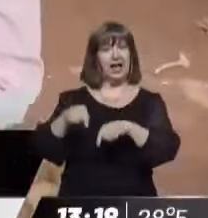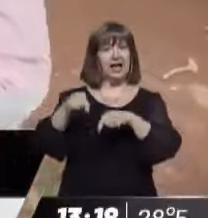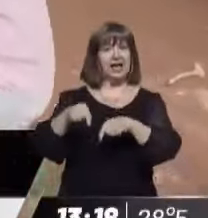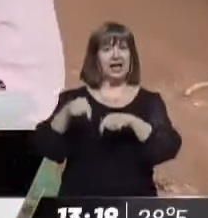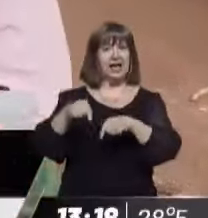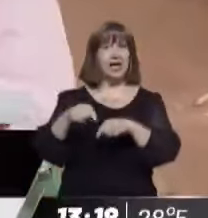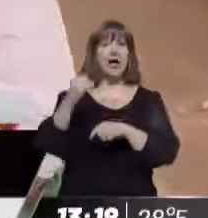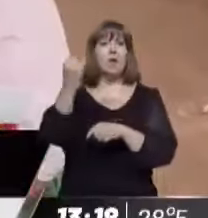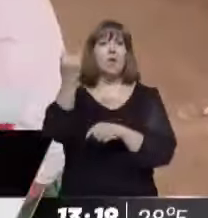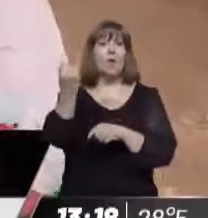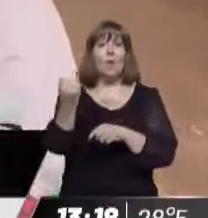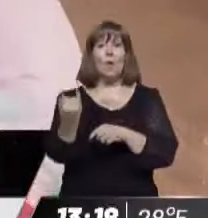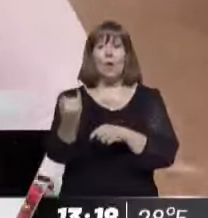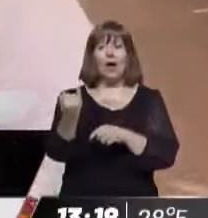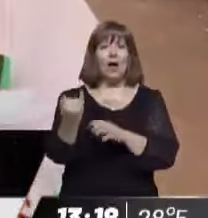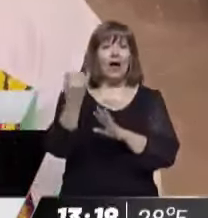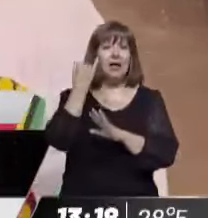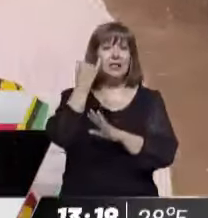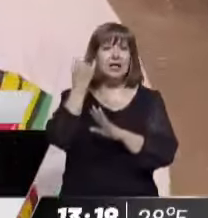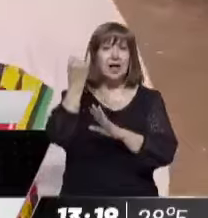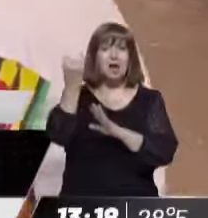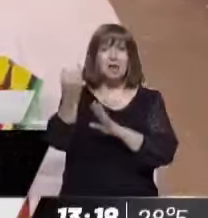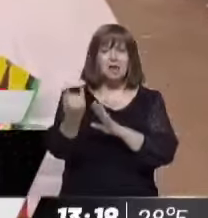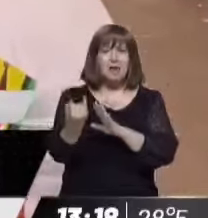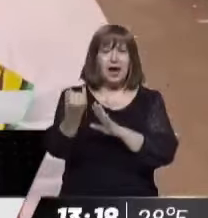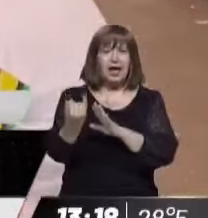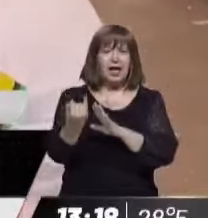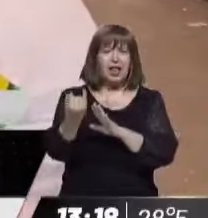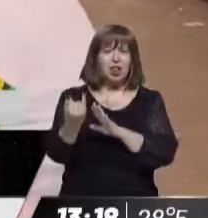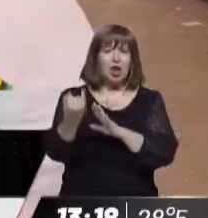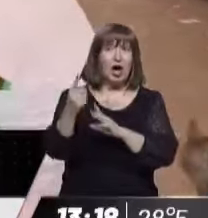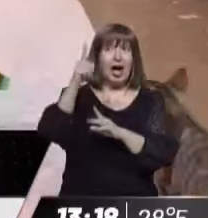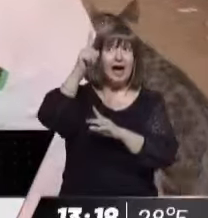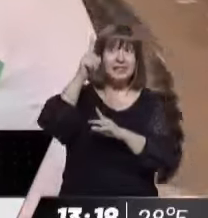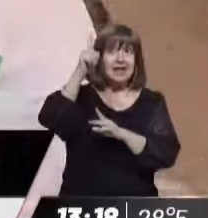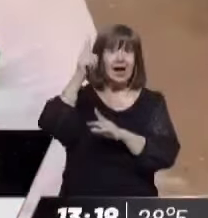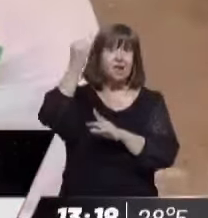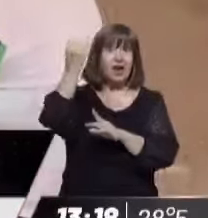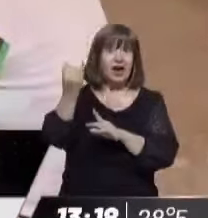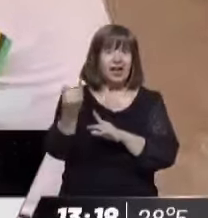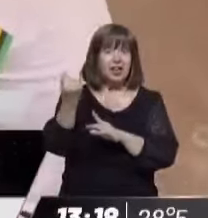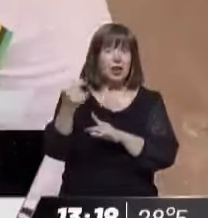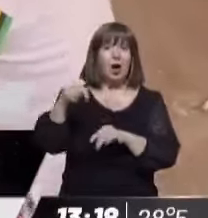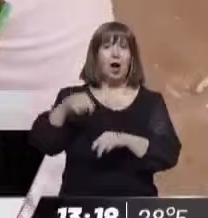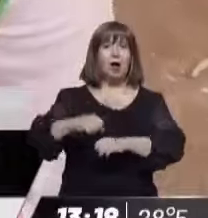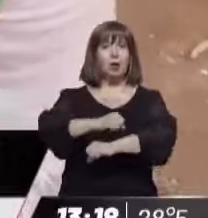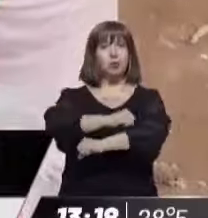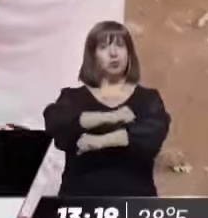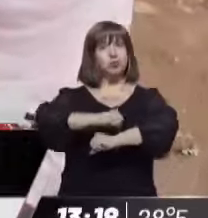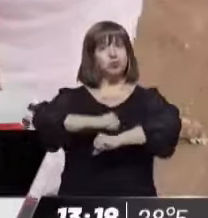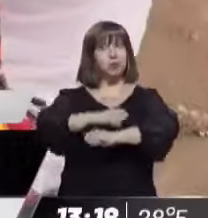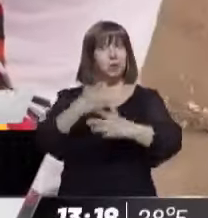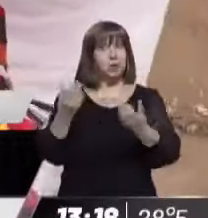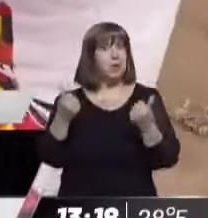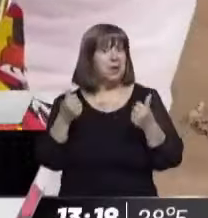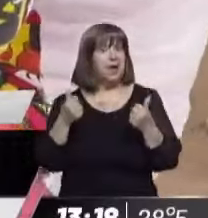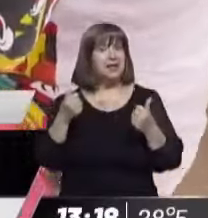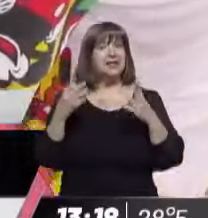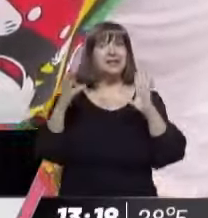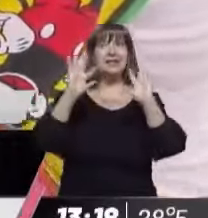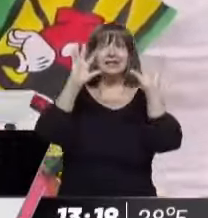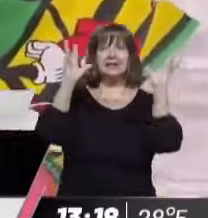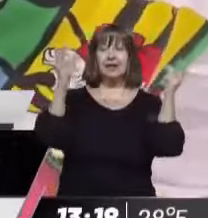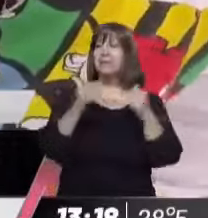era un palito, ahora es un... pelota ya de toro. María, contame esto, ustedes son trabajadores golondrina que en este caso se